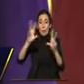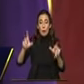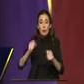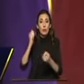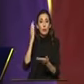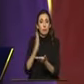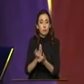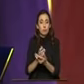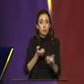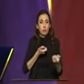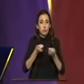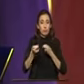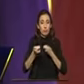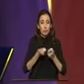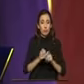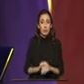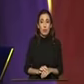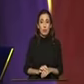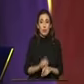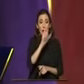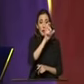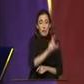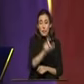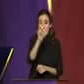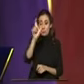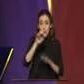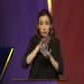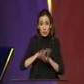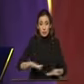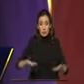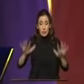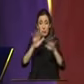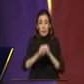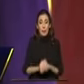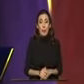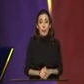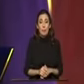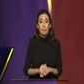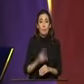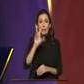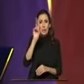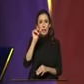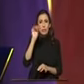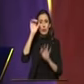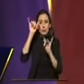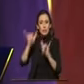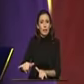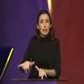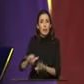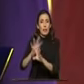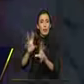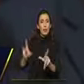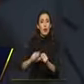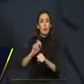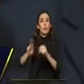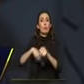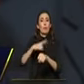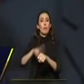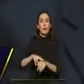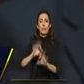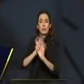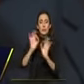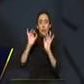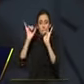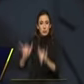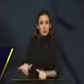corrupción. Allí, en la gente, en el pueblo. Que no se arraigue la corrupción, que no se arraigue